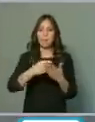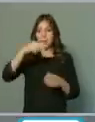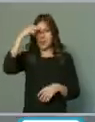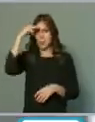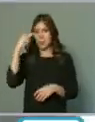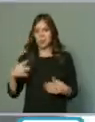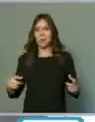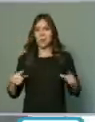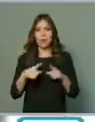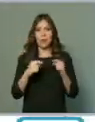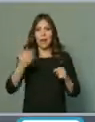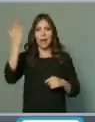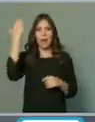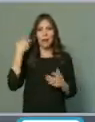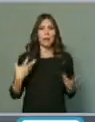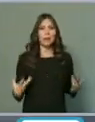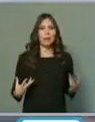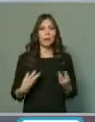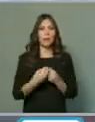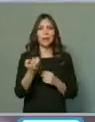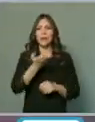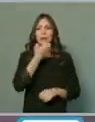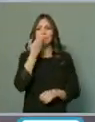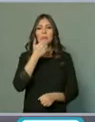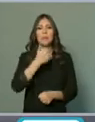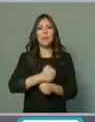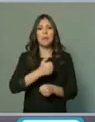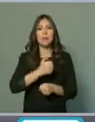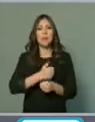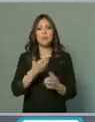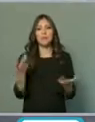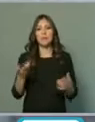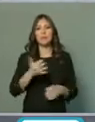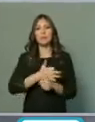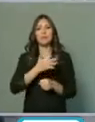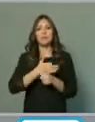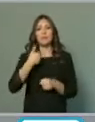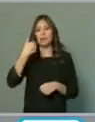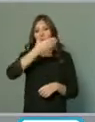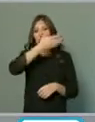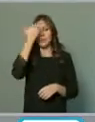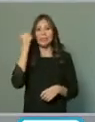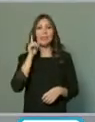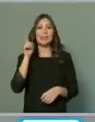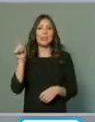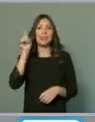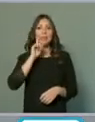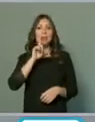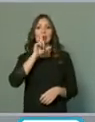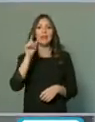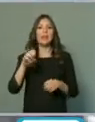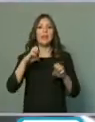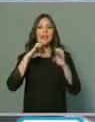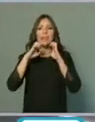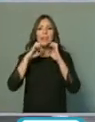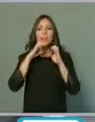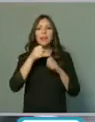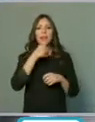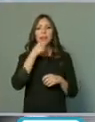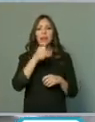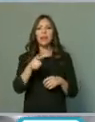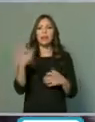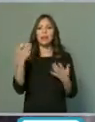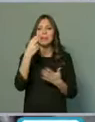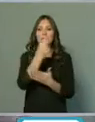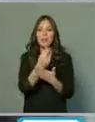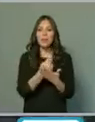hecho íbamos juntos en la primaria. ¿A poco? Sí, fue muy chistoso. Yo no sabía que era ella, pero la entrevisté justo por su